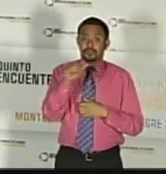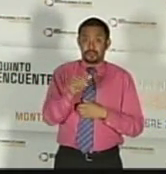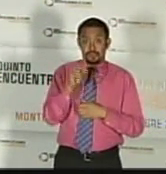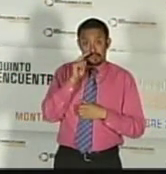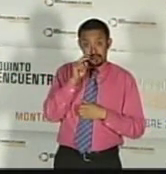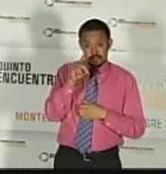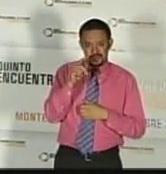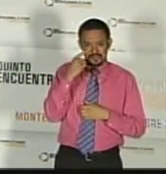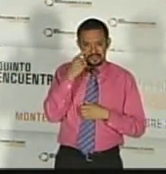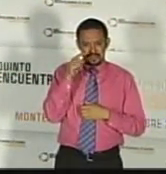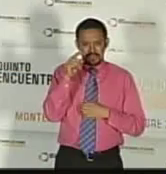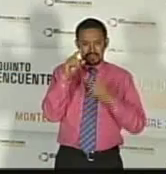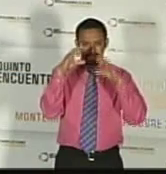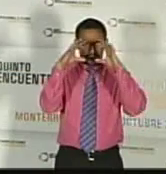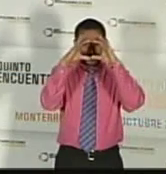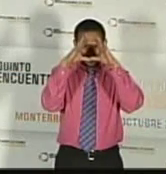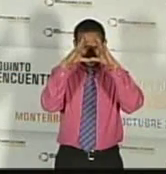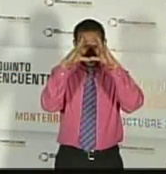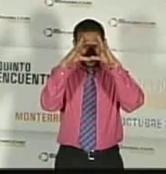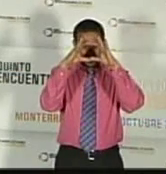un anillo ahí que dice